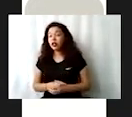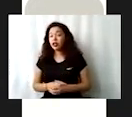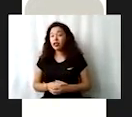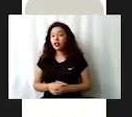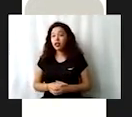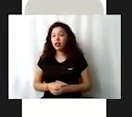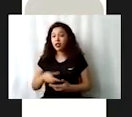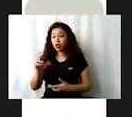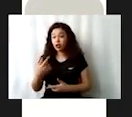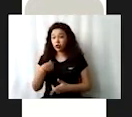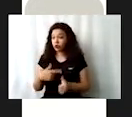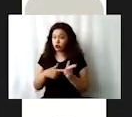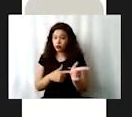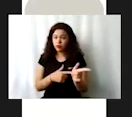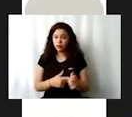continuar.